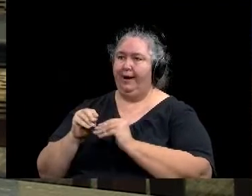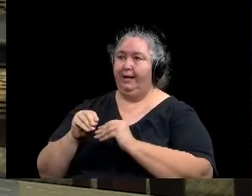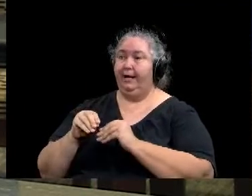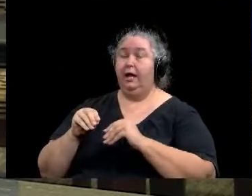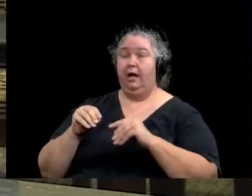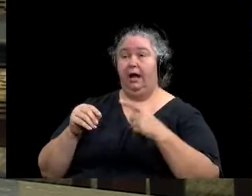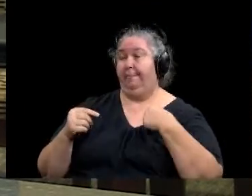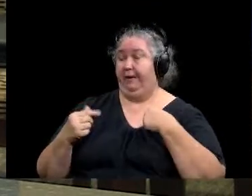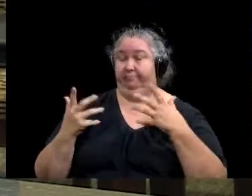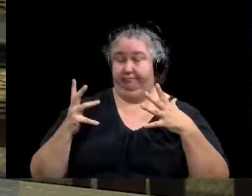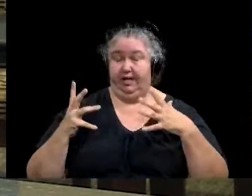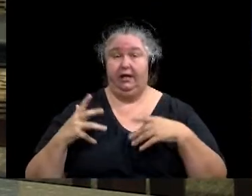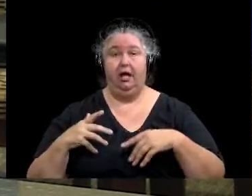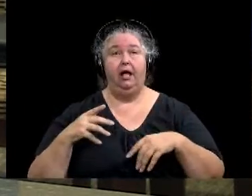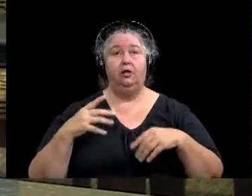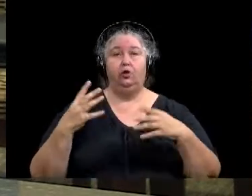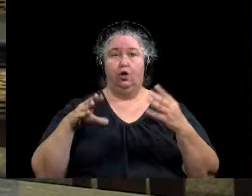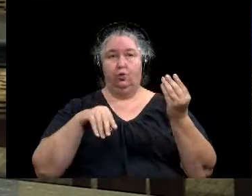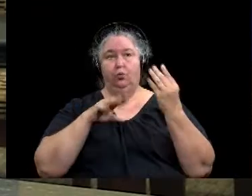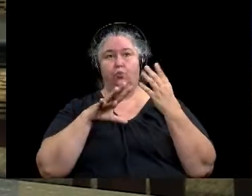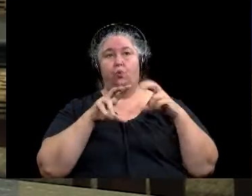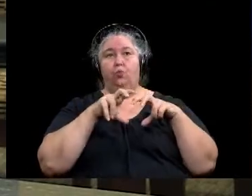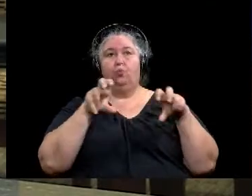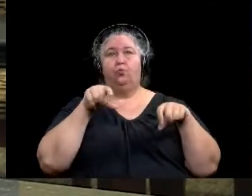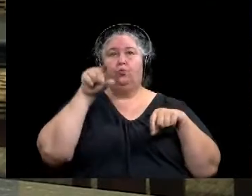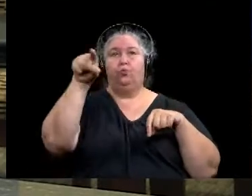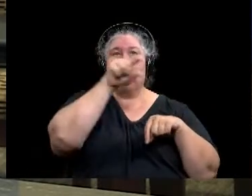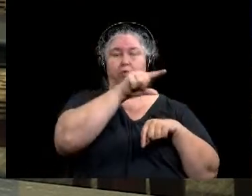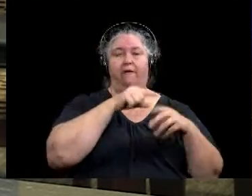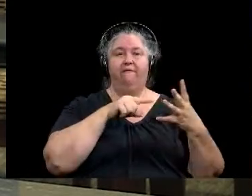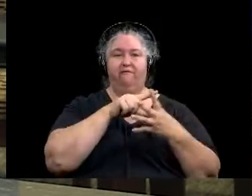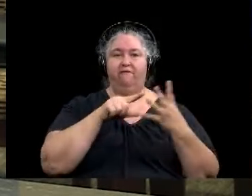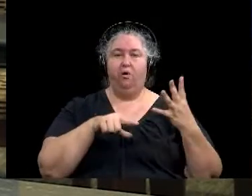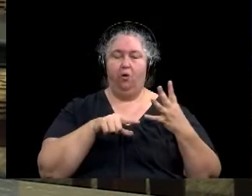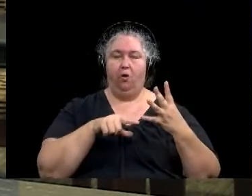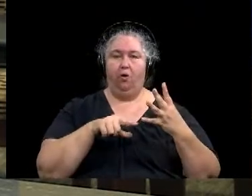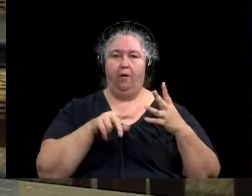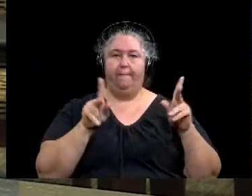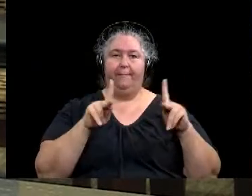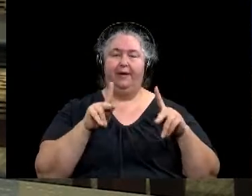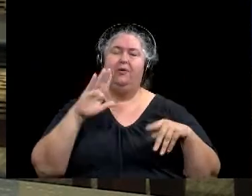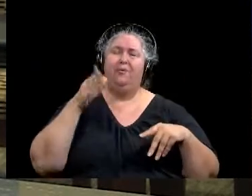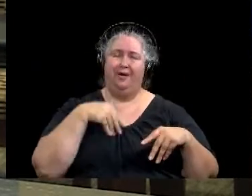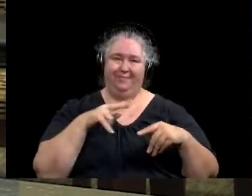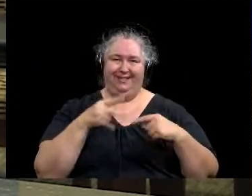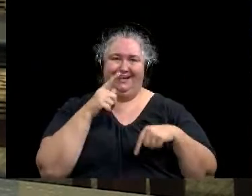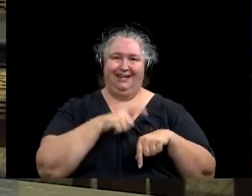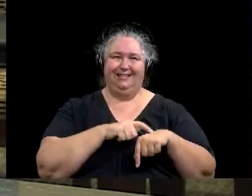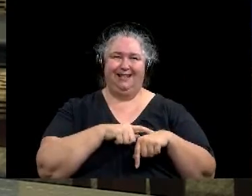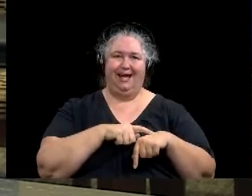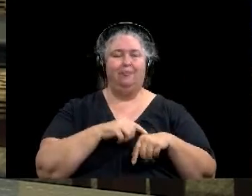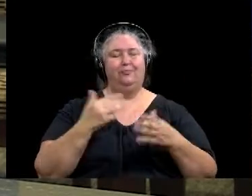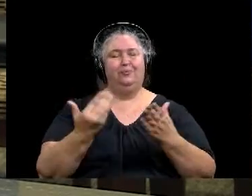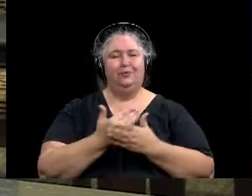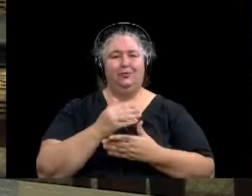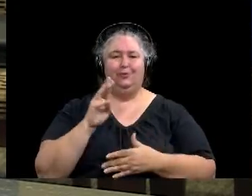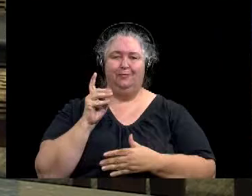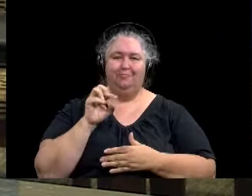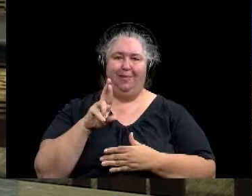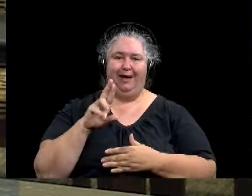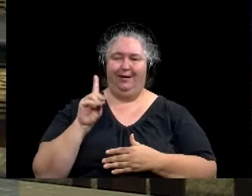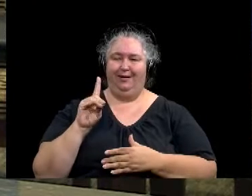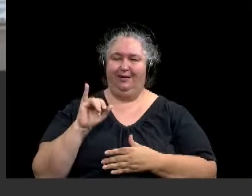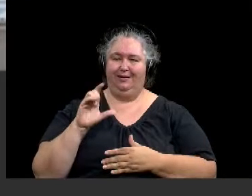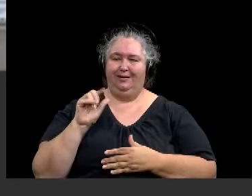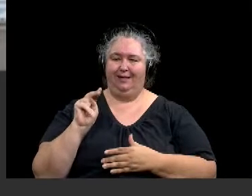estamos estén en remoto control consumo por segunda vez es